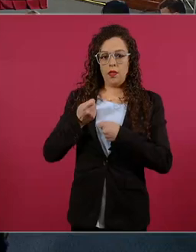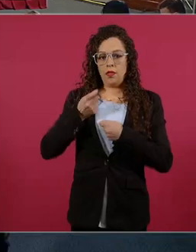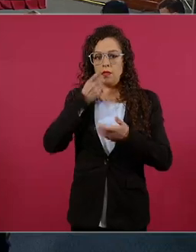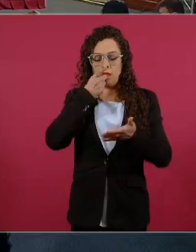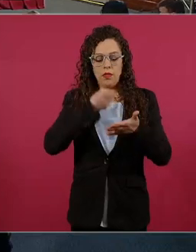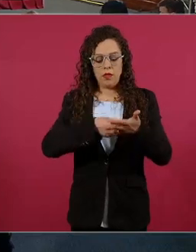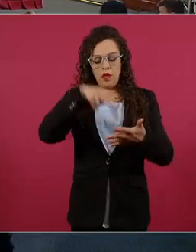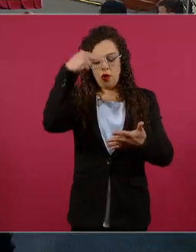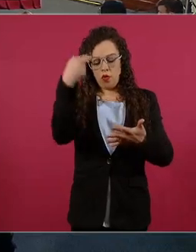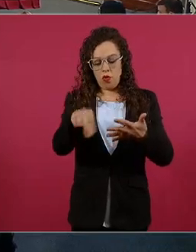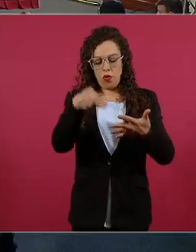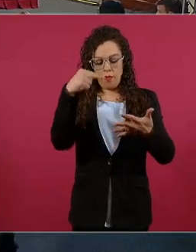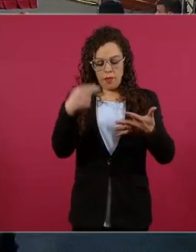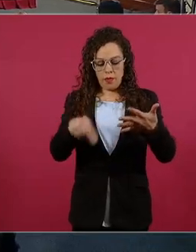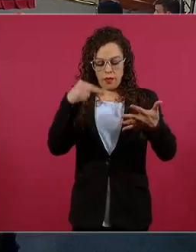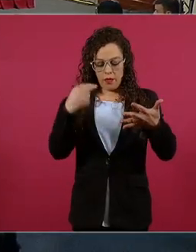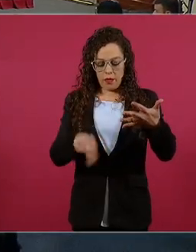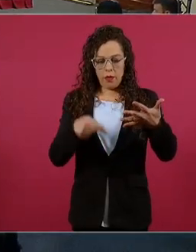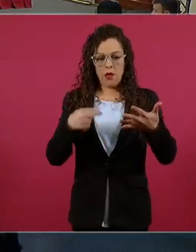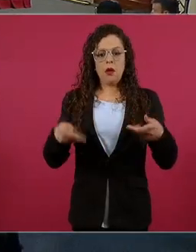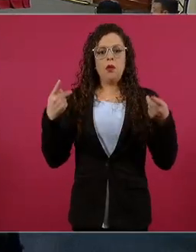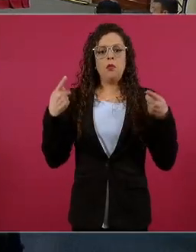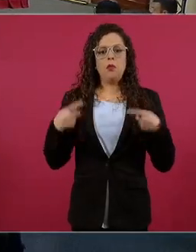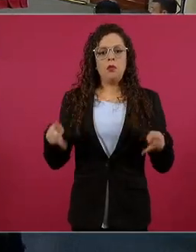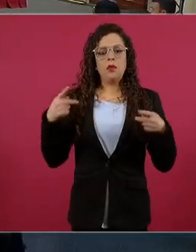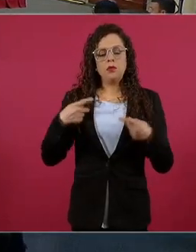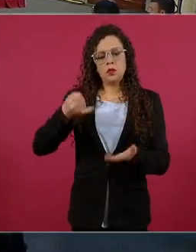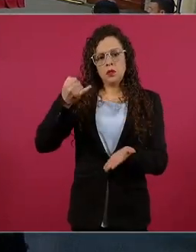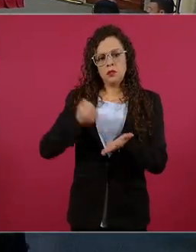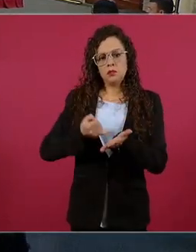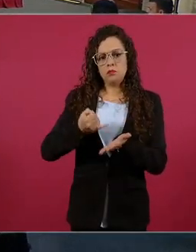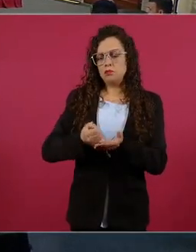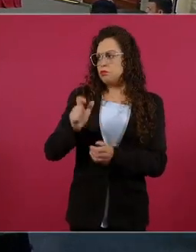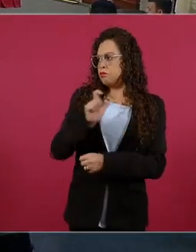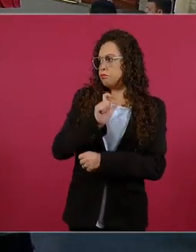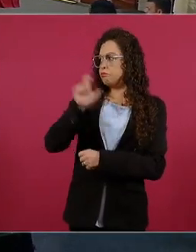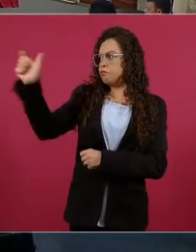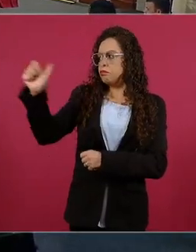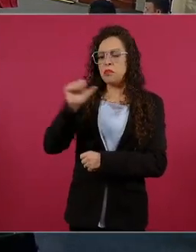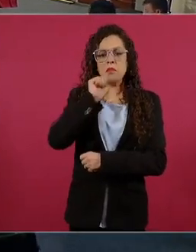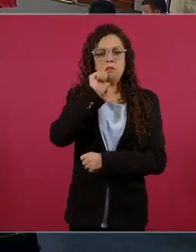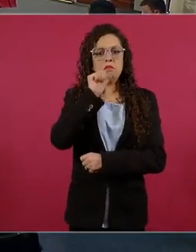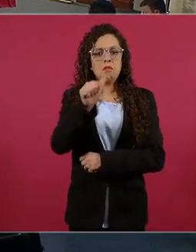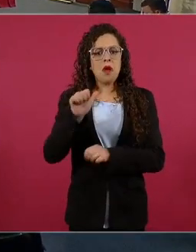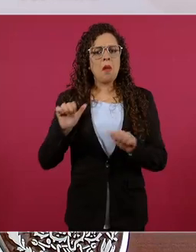no pagan los impuestos y que los jueces